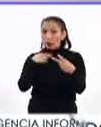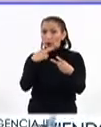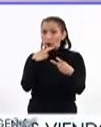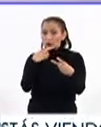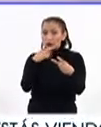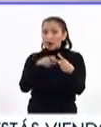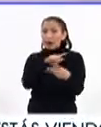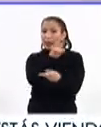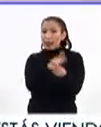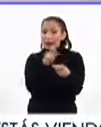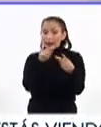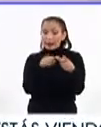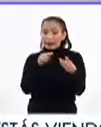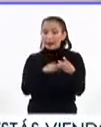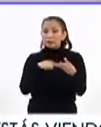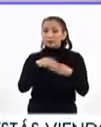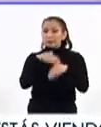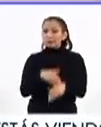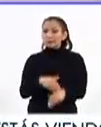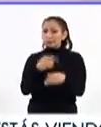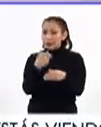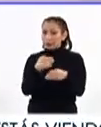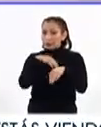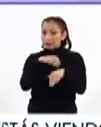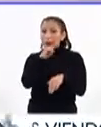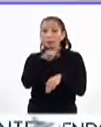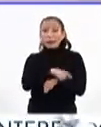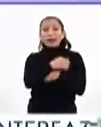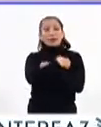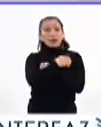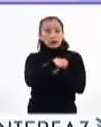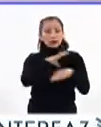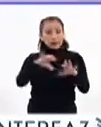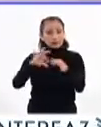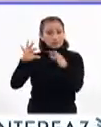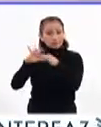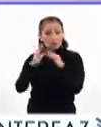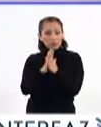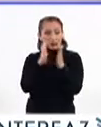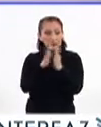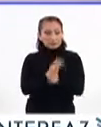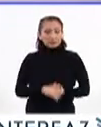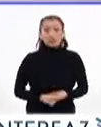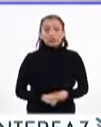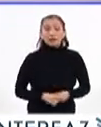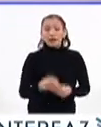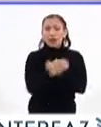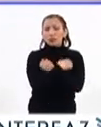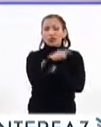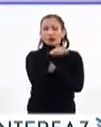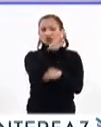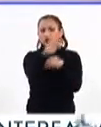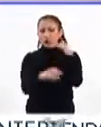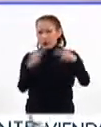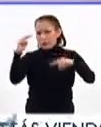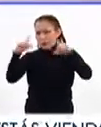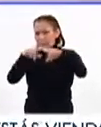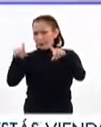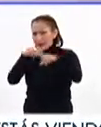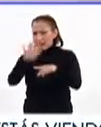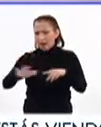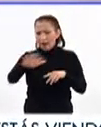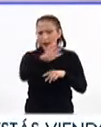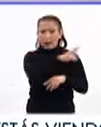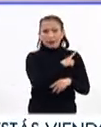manejo, la legislación, el cumplimiento de esta, pero también la educación y la participación. La educación a todos los niveles debe